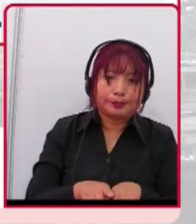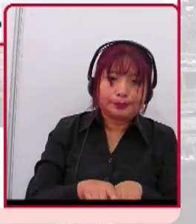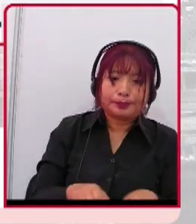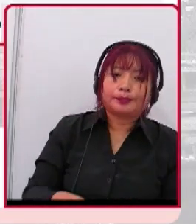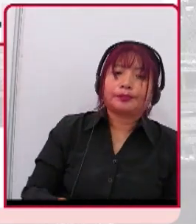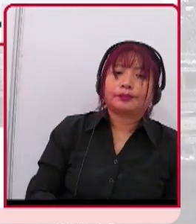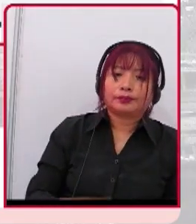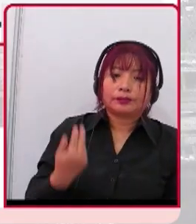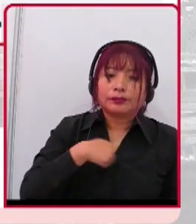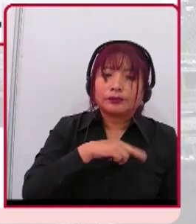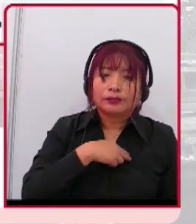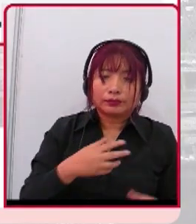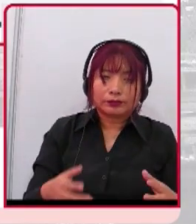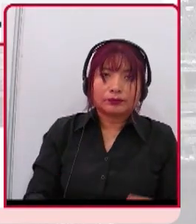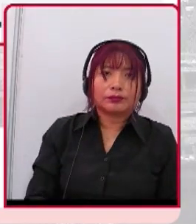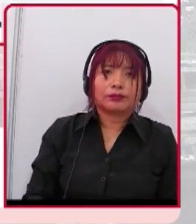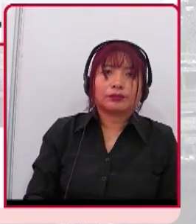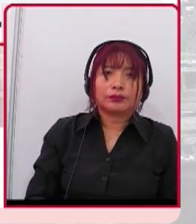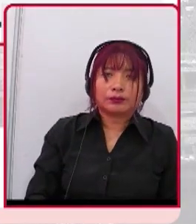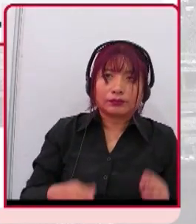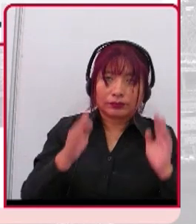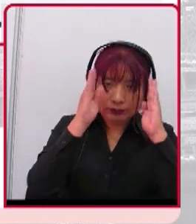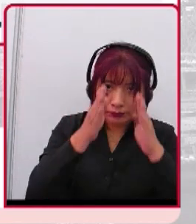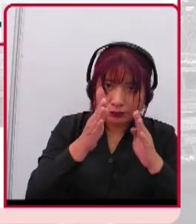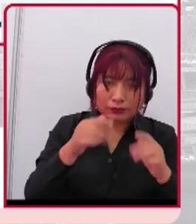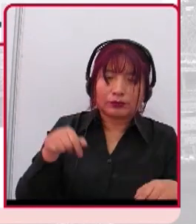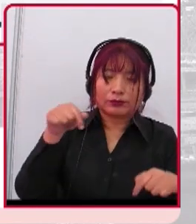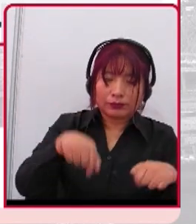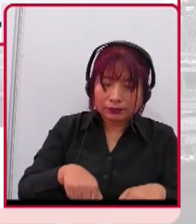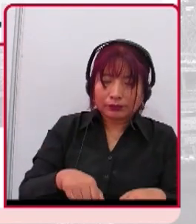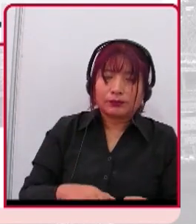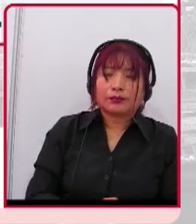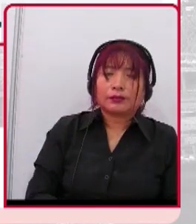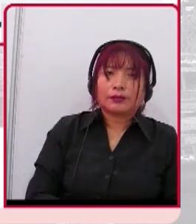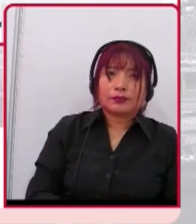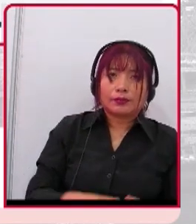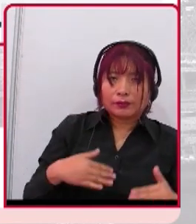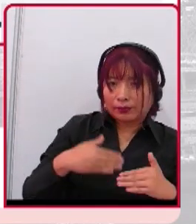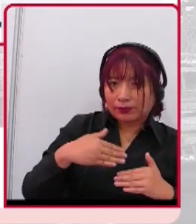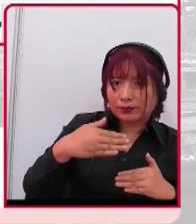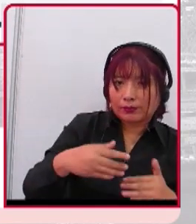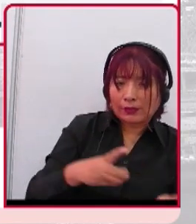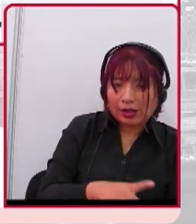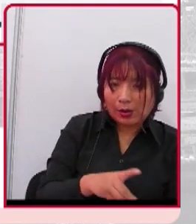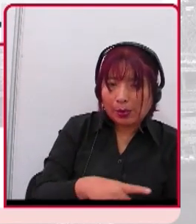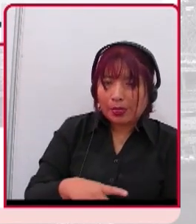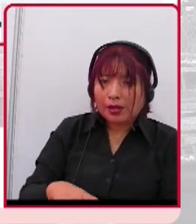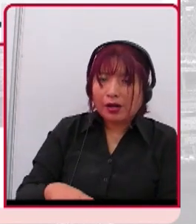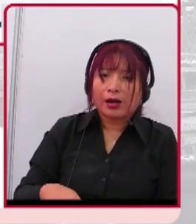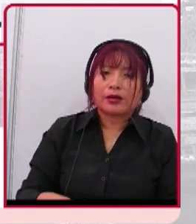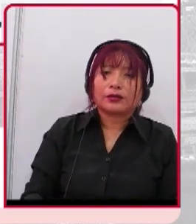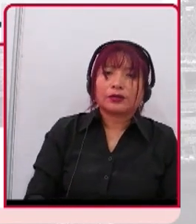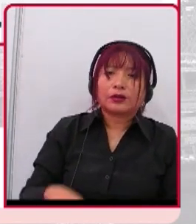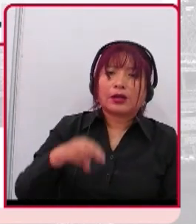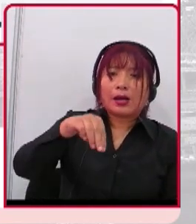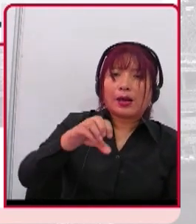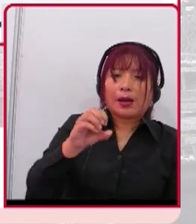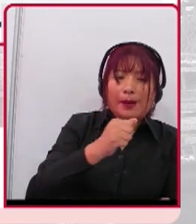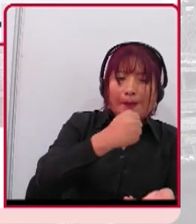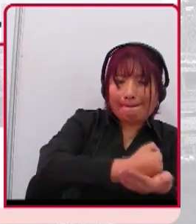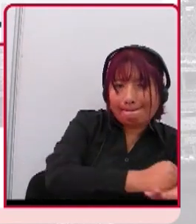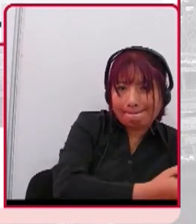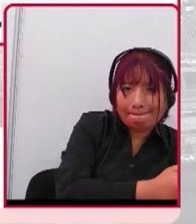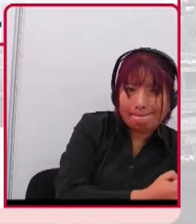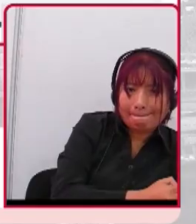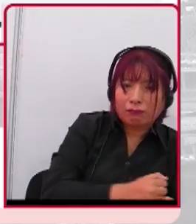nosotros principalmente, o nuestra planta concentradora tiene un diseño de una etapa de chancado, una etapa de molienda y una etapa